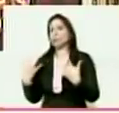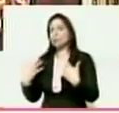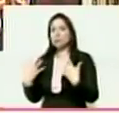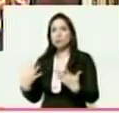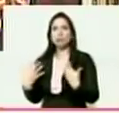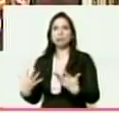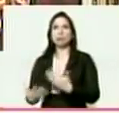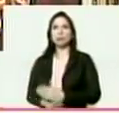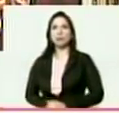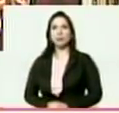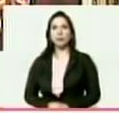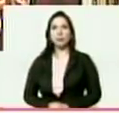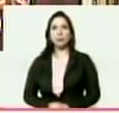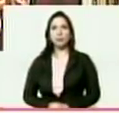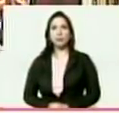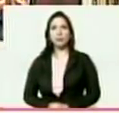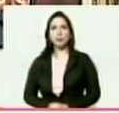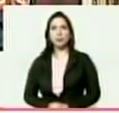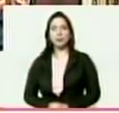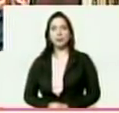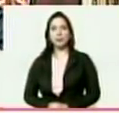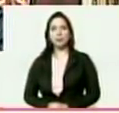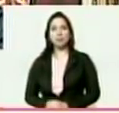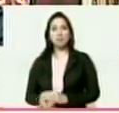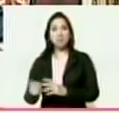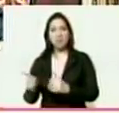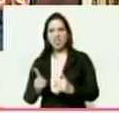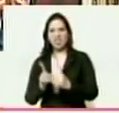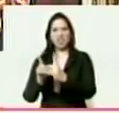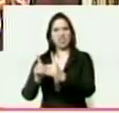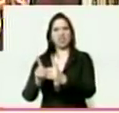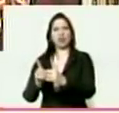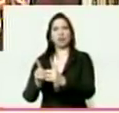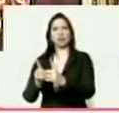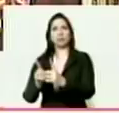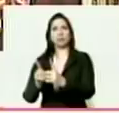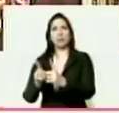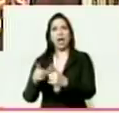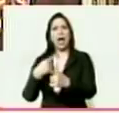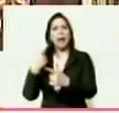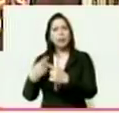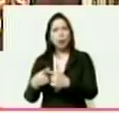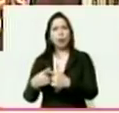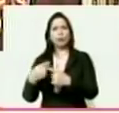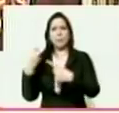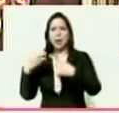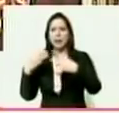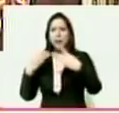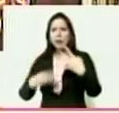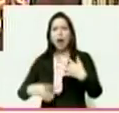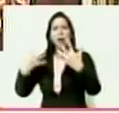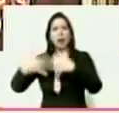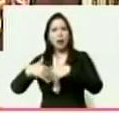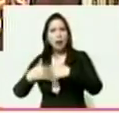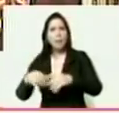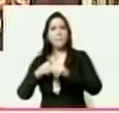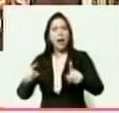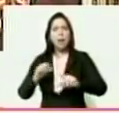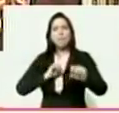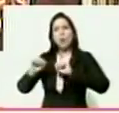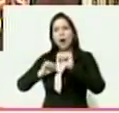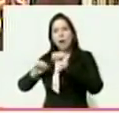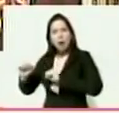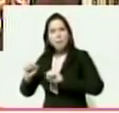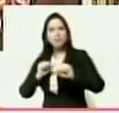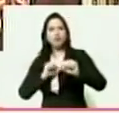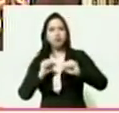urgentes, son perseguidos. Los insumos industriales para que se mueva la maquinaria